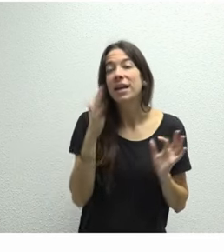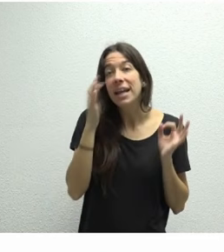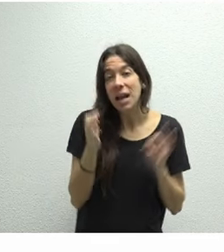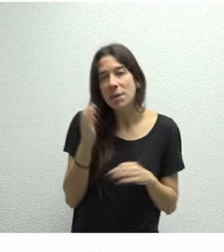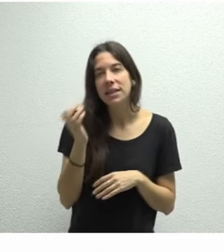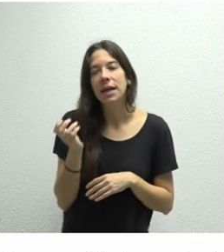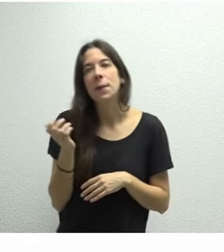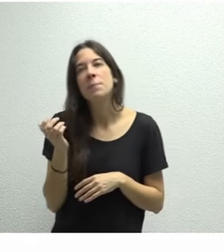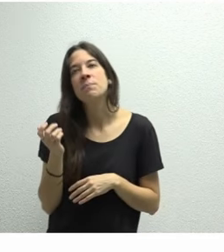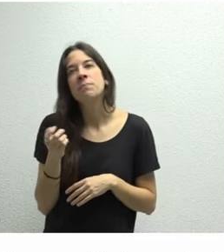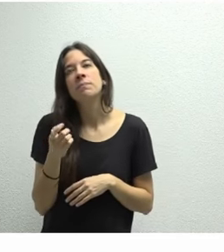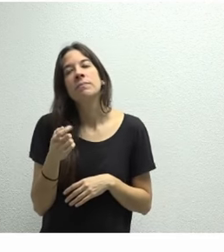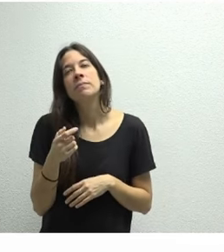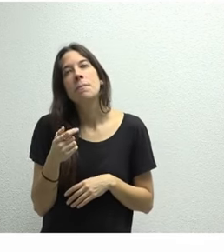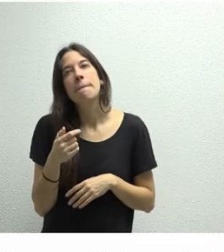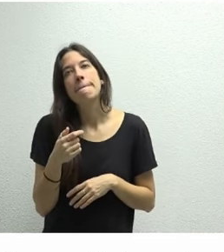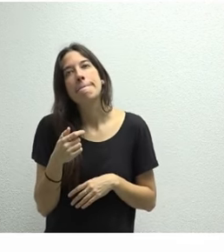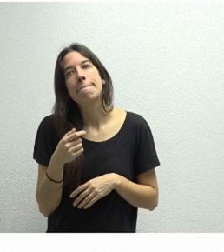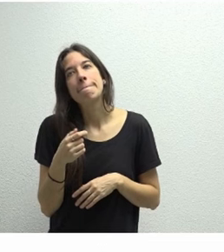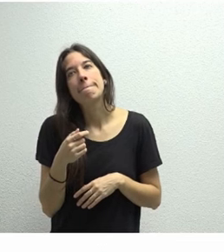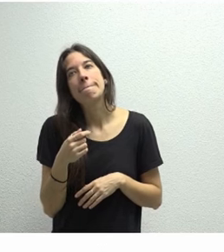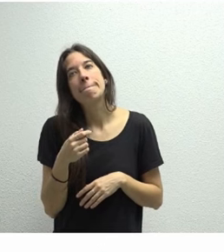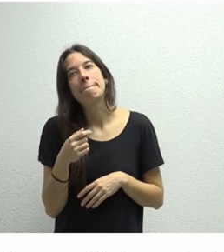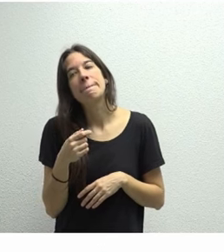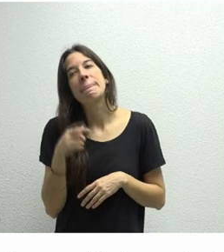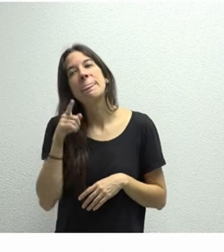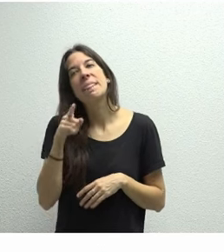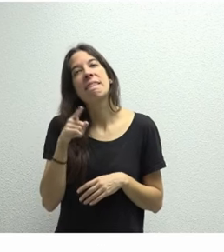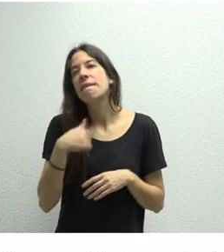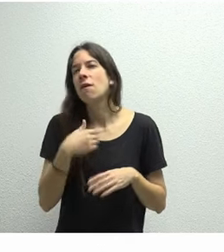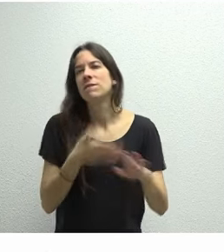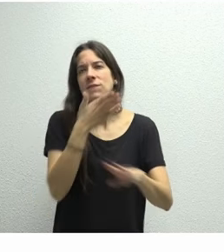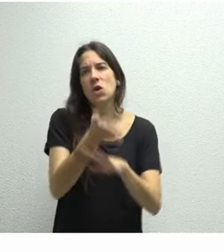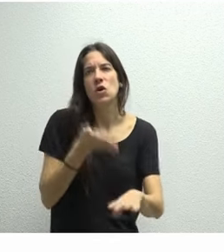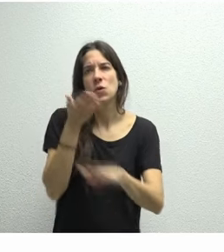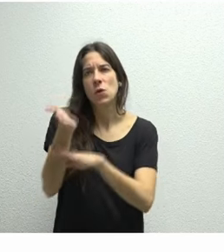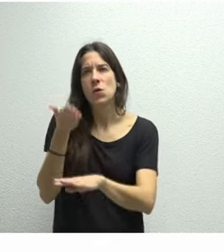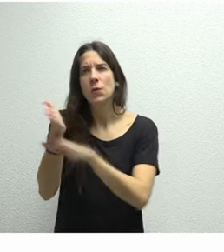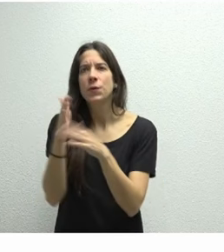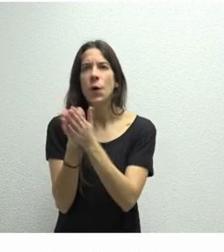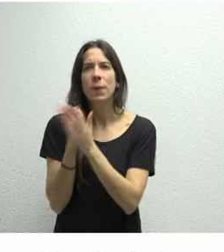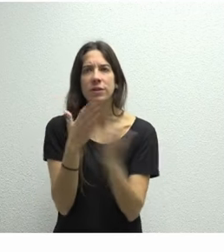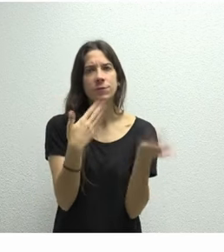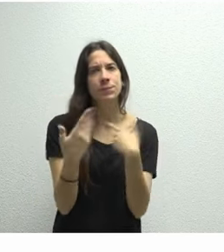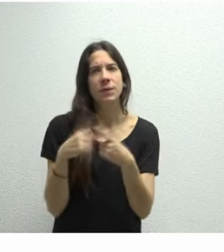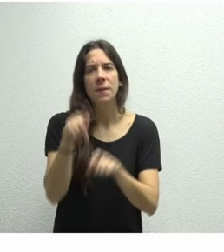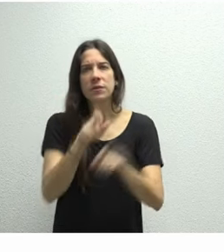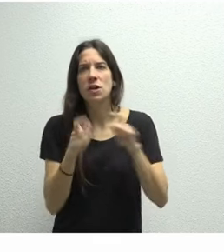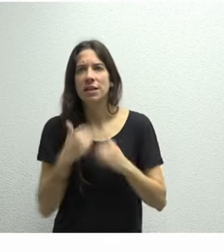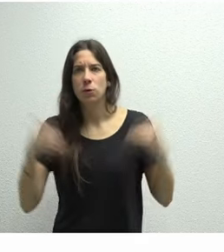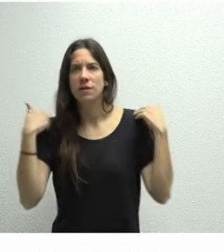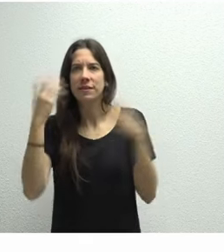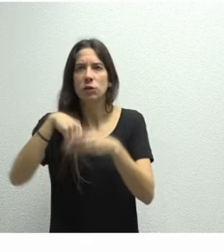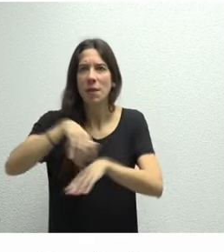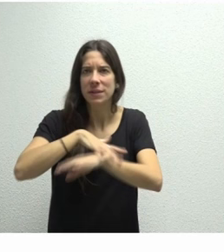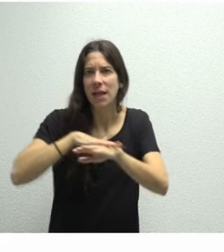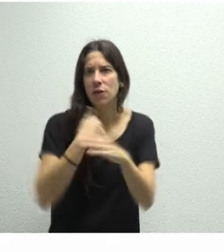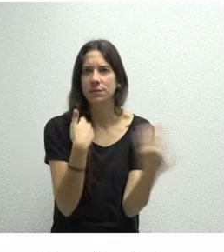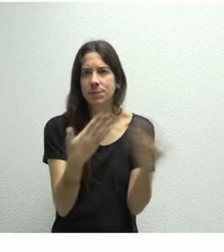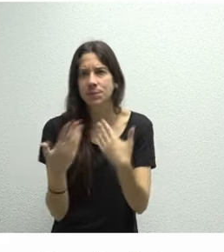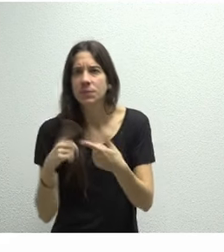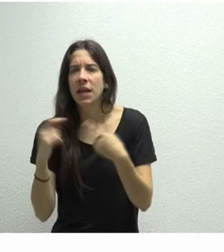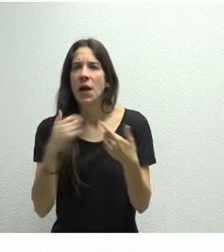ahí donde vas eh hablas con los compañeros con personas responsables de las administraciones de las